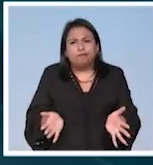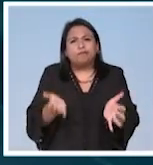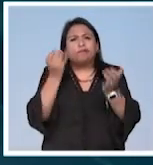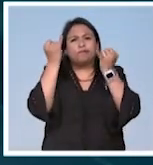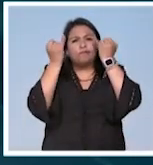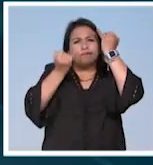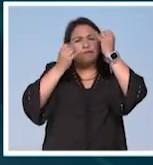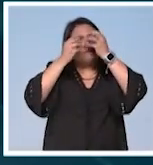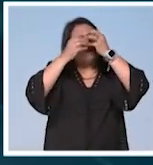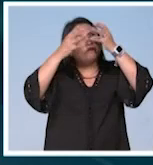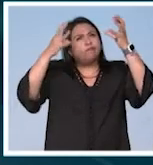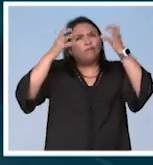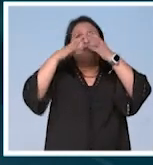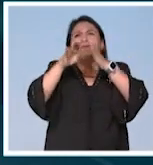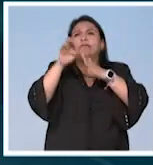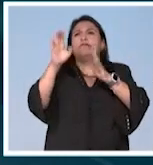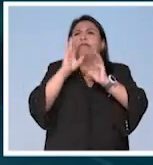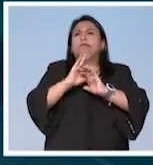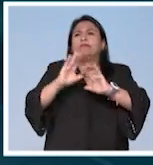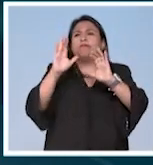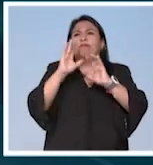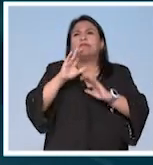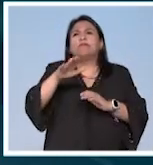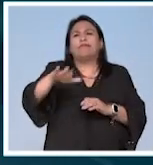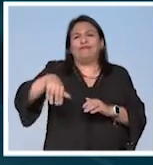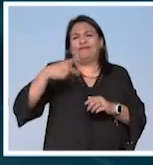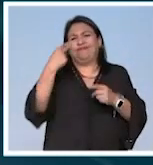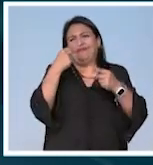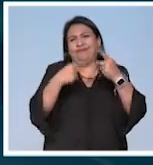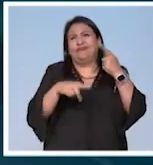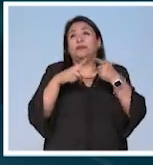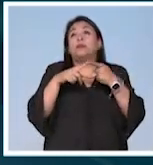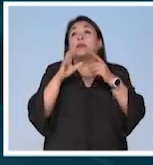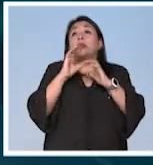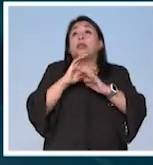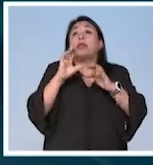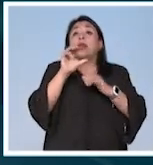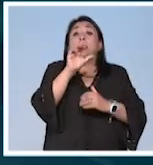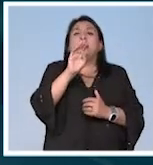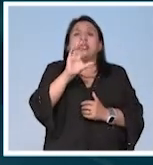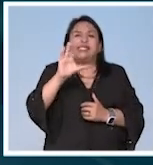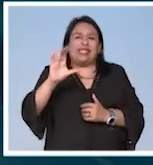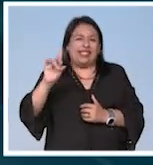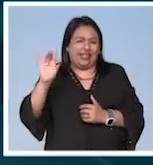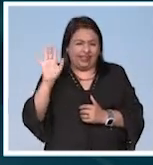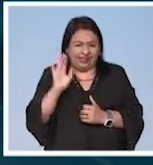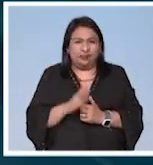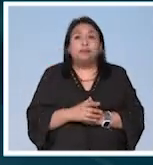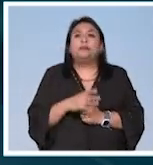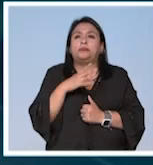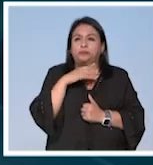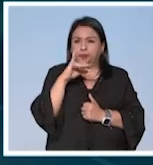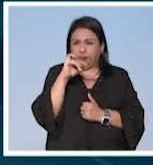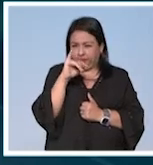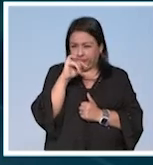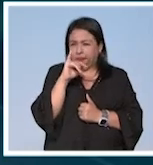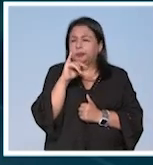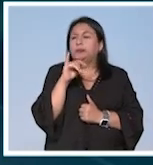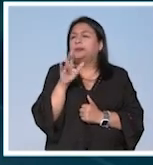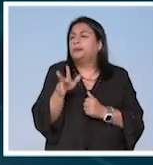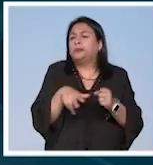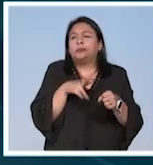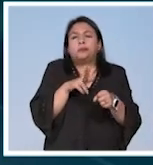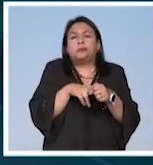la imaginación como esta canción estas canciones que hemos mencionado como la canción de abecedario Sí hay ahí una una